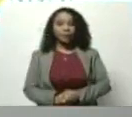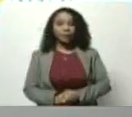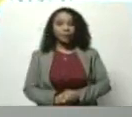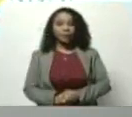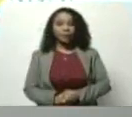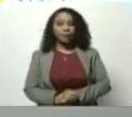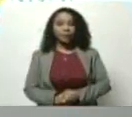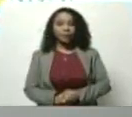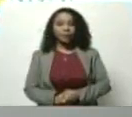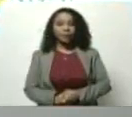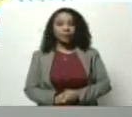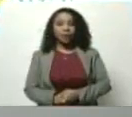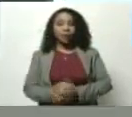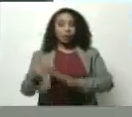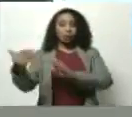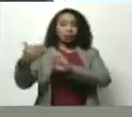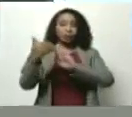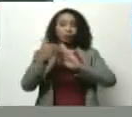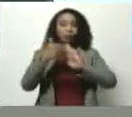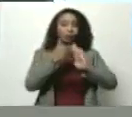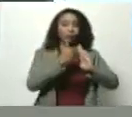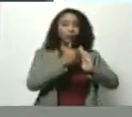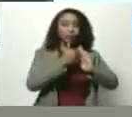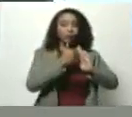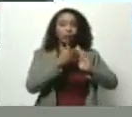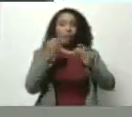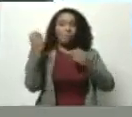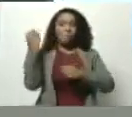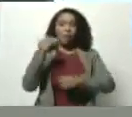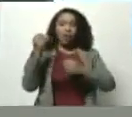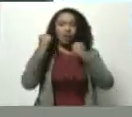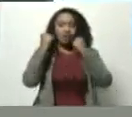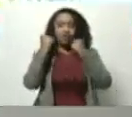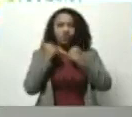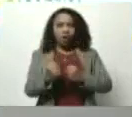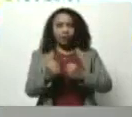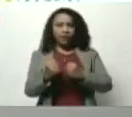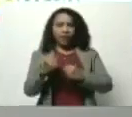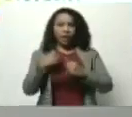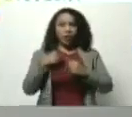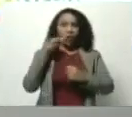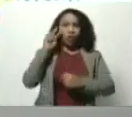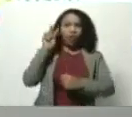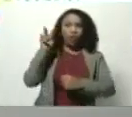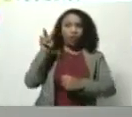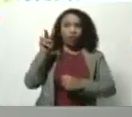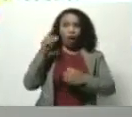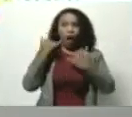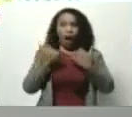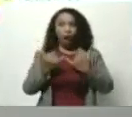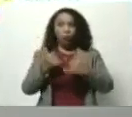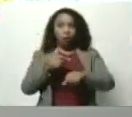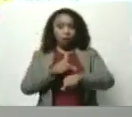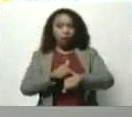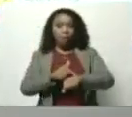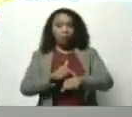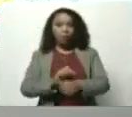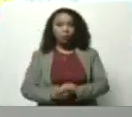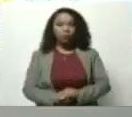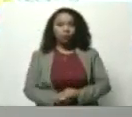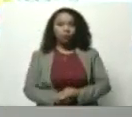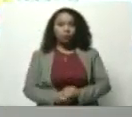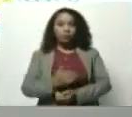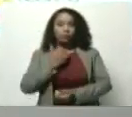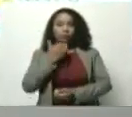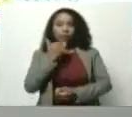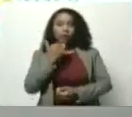cuando son atacados con las sanciones más severas que he visto en esta gran moderna que casi un